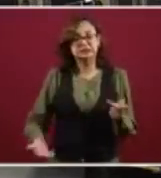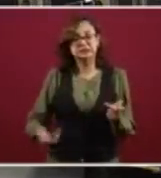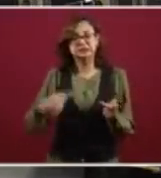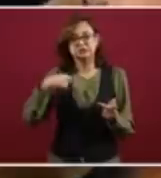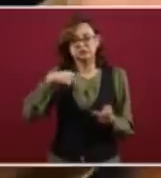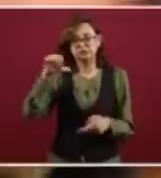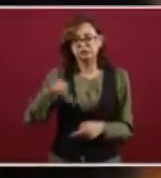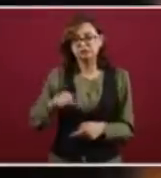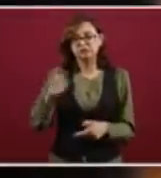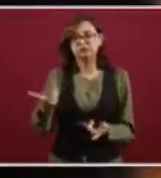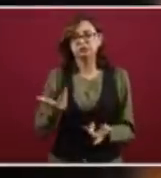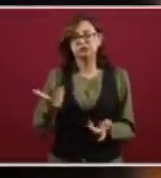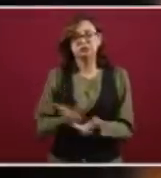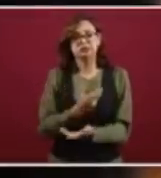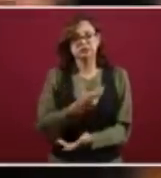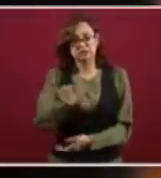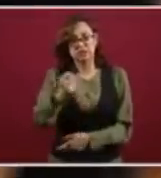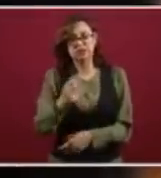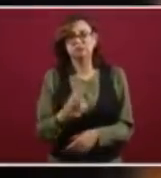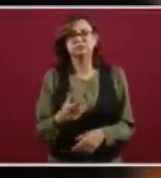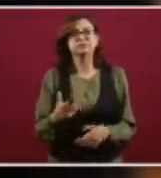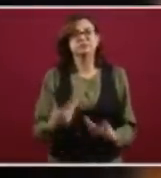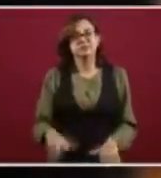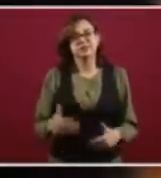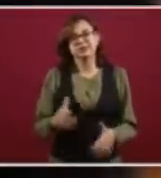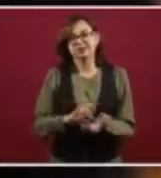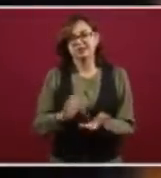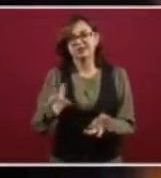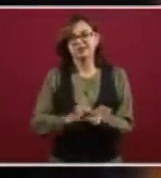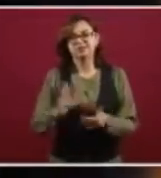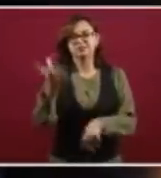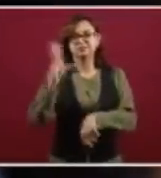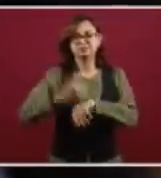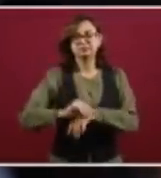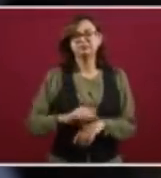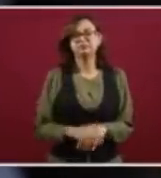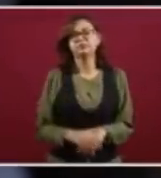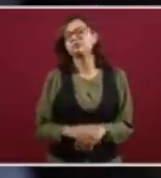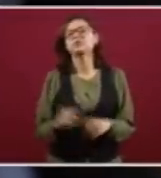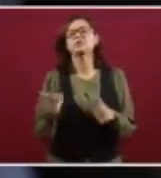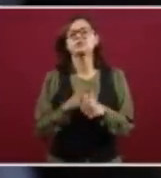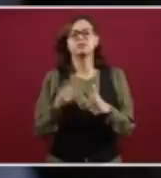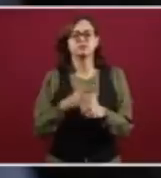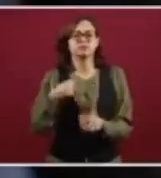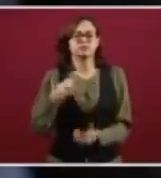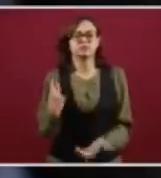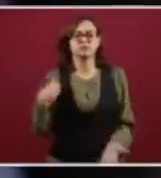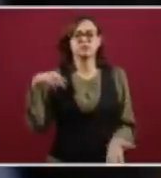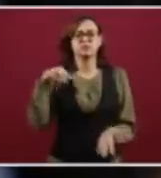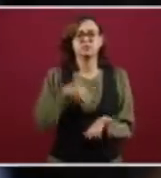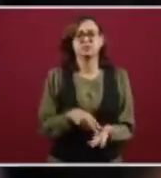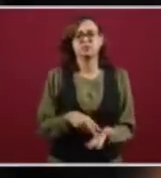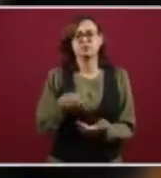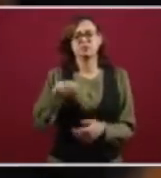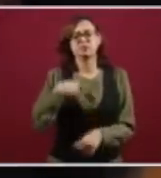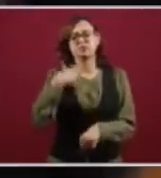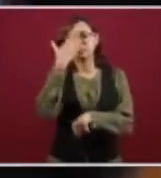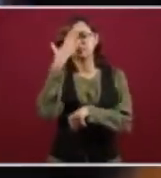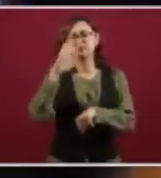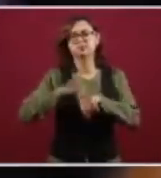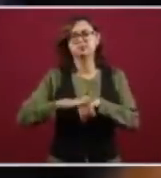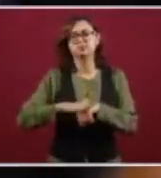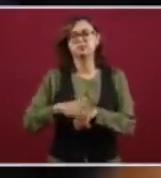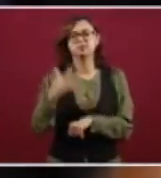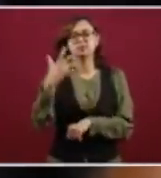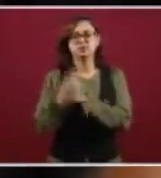brindo un saludo a todos los periodistas acá y gracias por permitirme. Primero que todo, me convoca aquí la conmemoración de